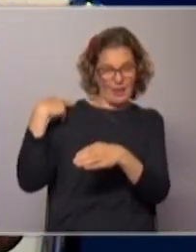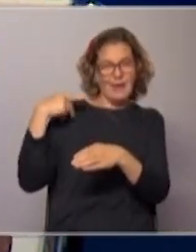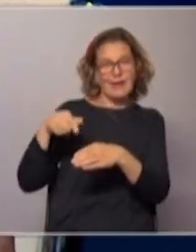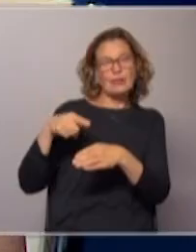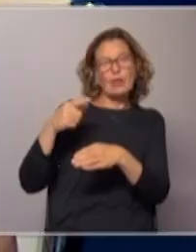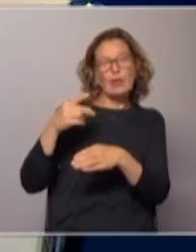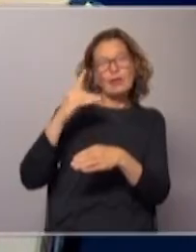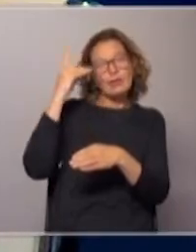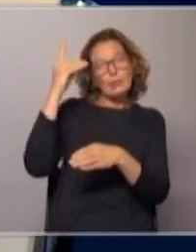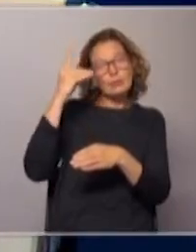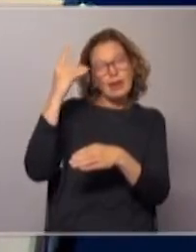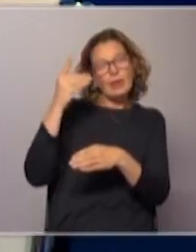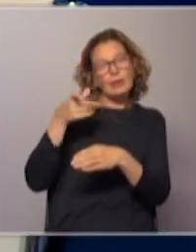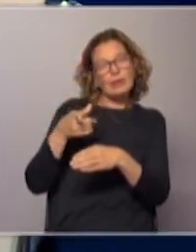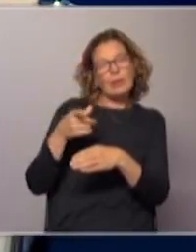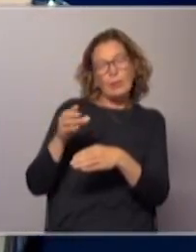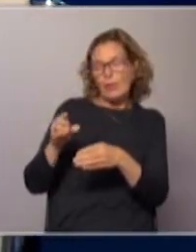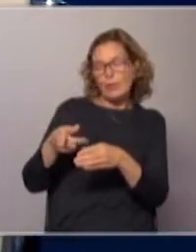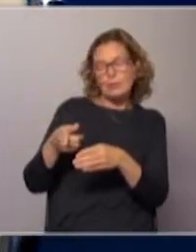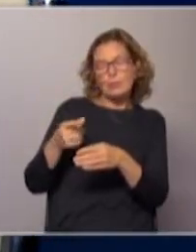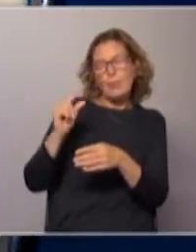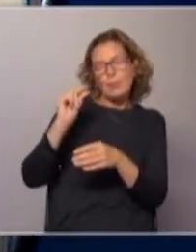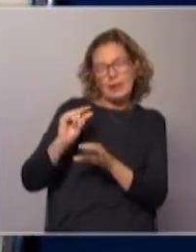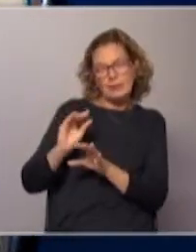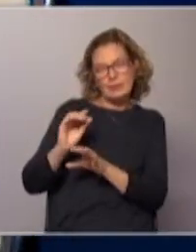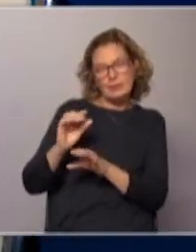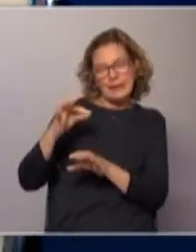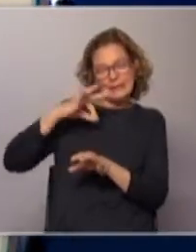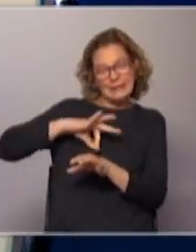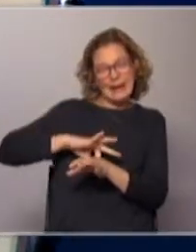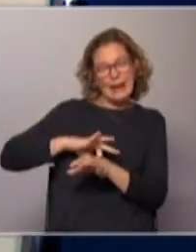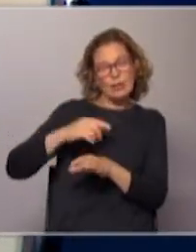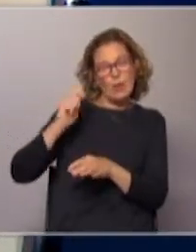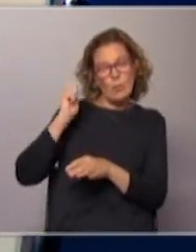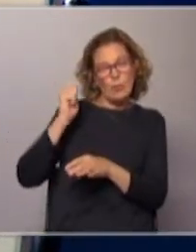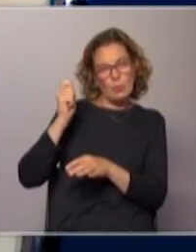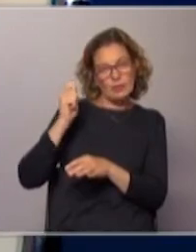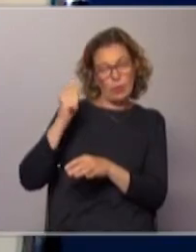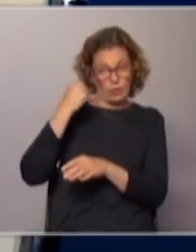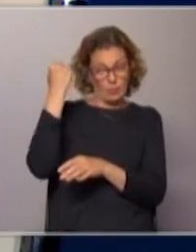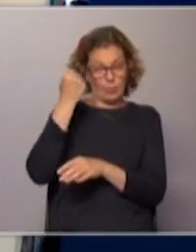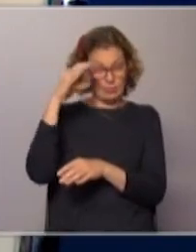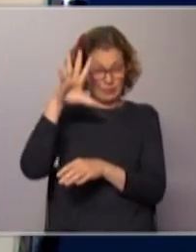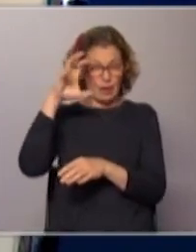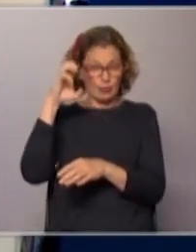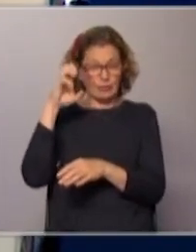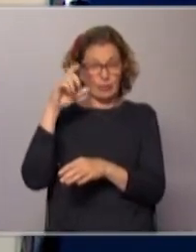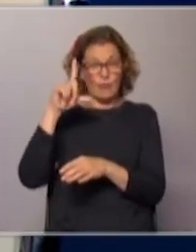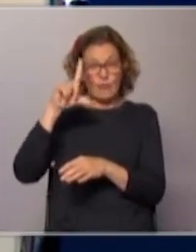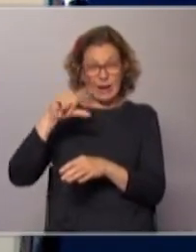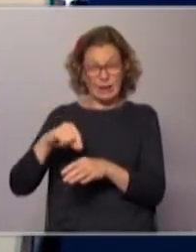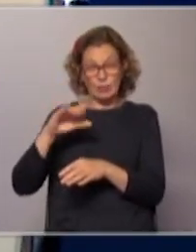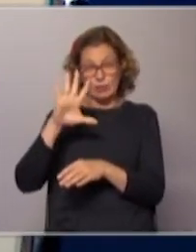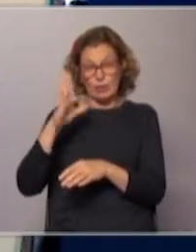que es muy pequeña ni siquiera compensa porque recordemos que el salario real de todos los públicos una cosa importante va a caer un